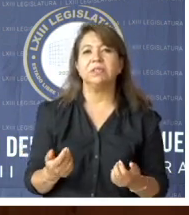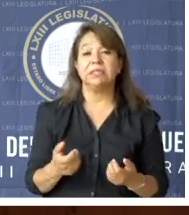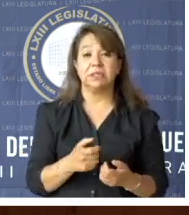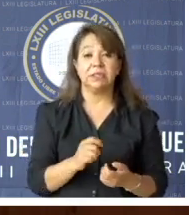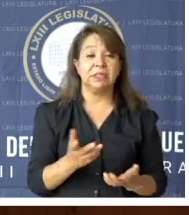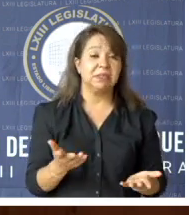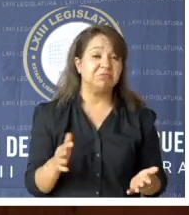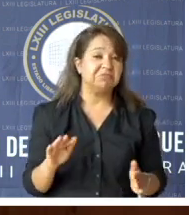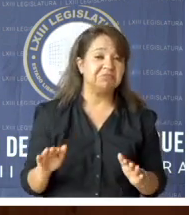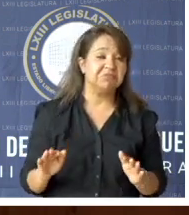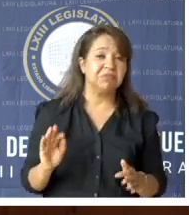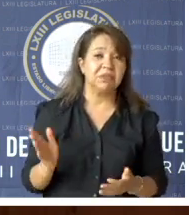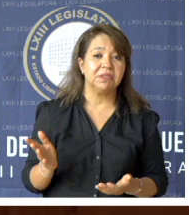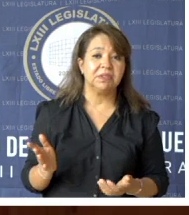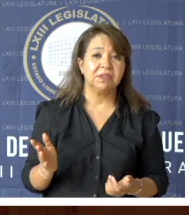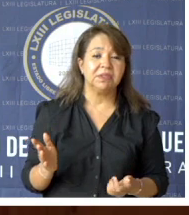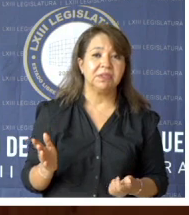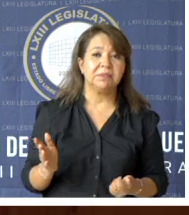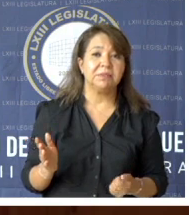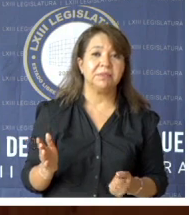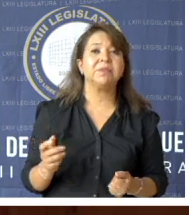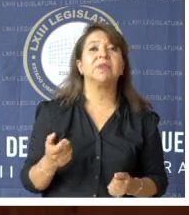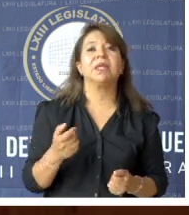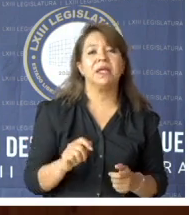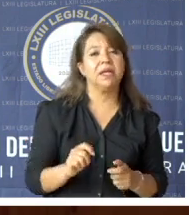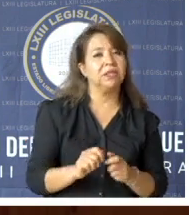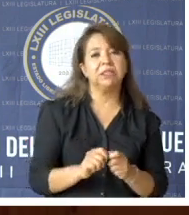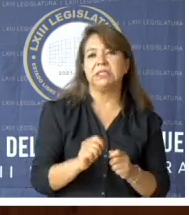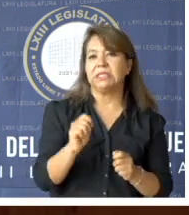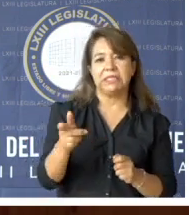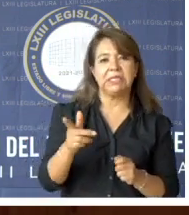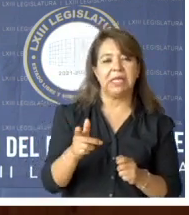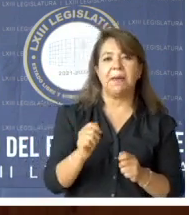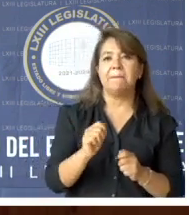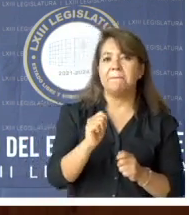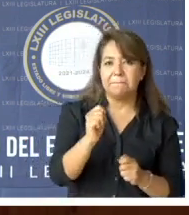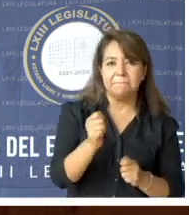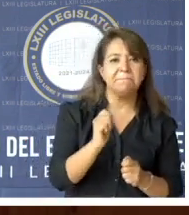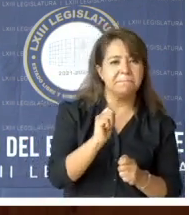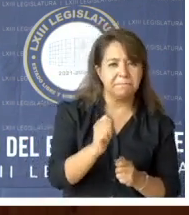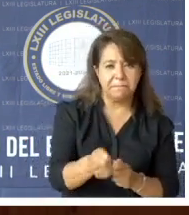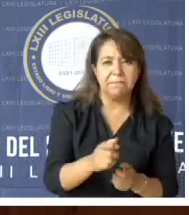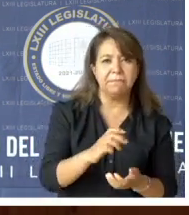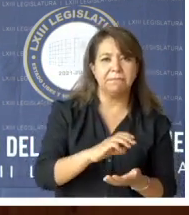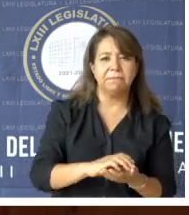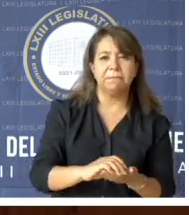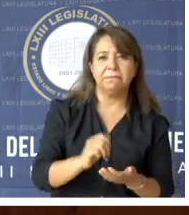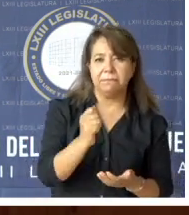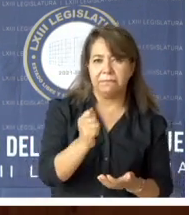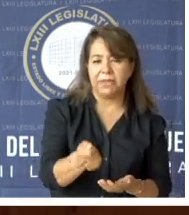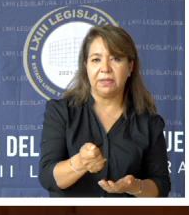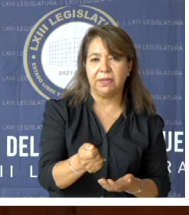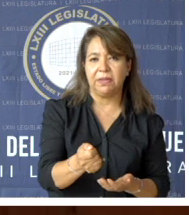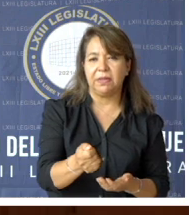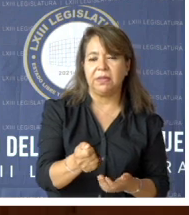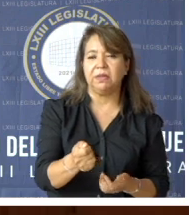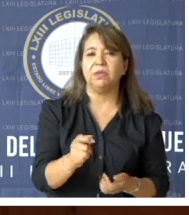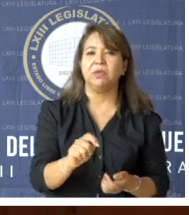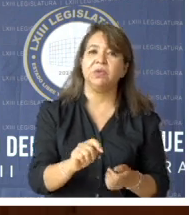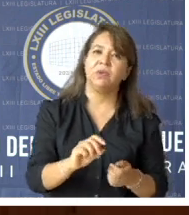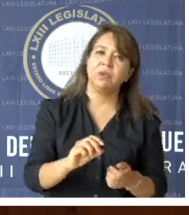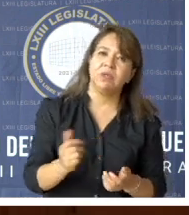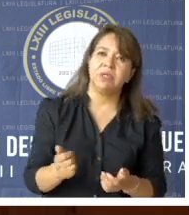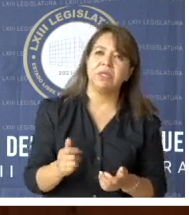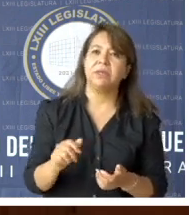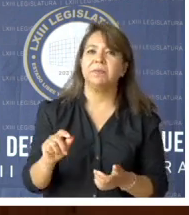reciben regularmente, además de sus sueldos y salarios, una participación en alguna base